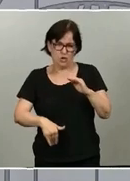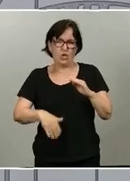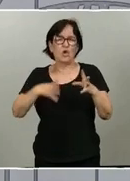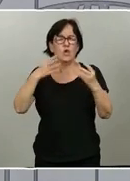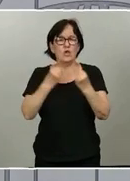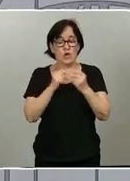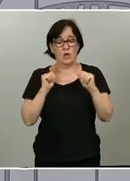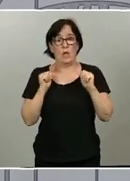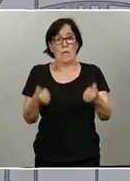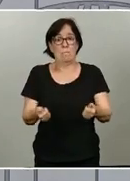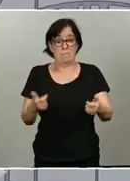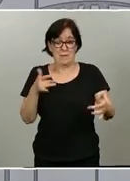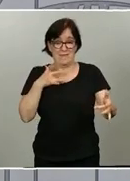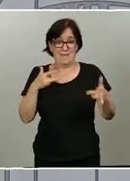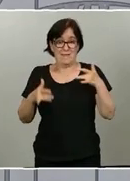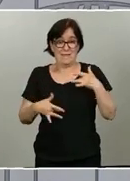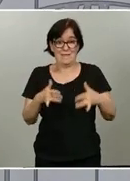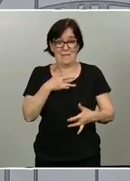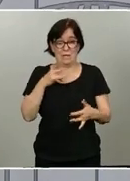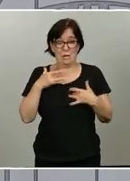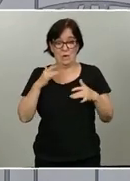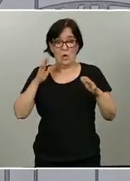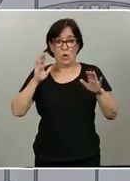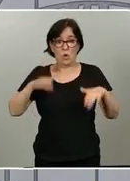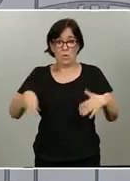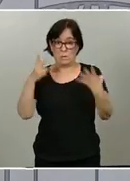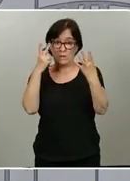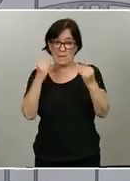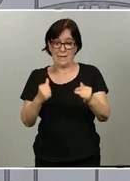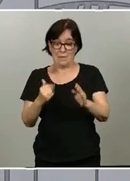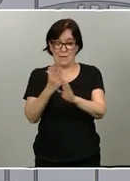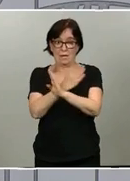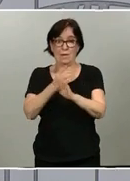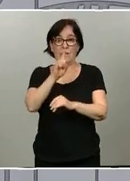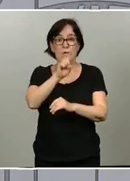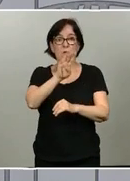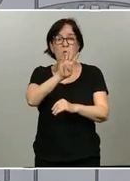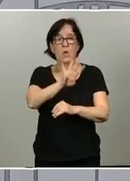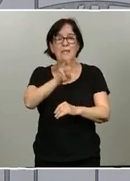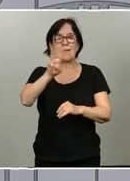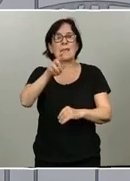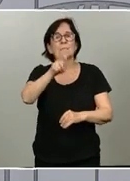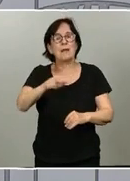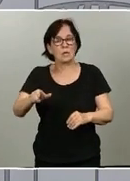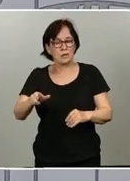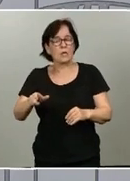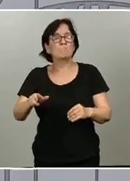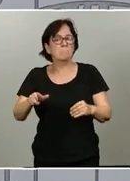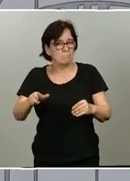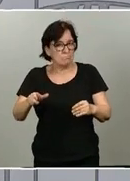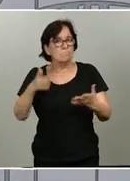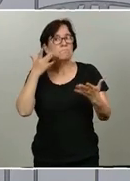síntomas en los últimos siete días ha sido de 143 personas lo cual de nuevo es por una situación